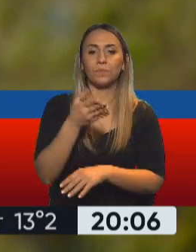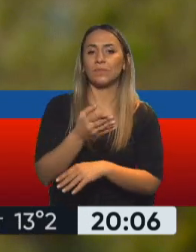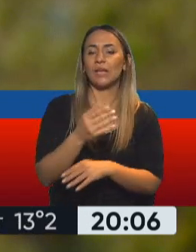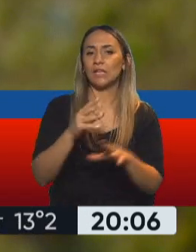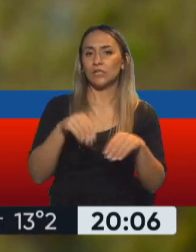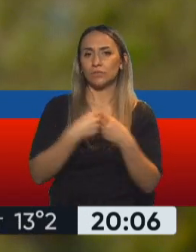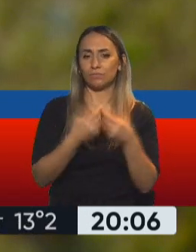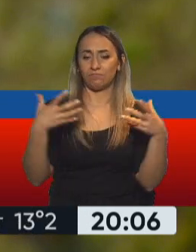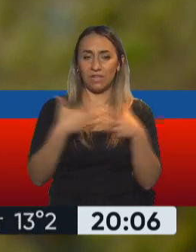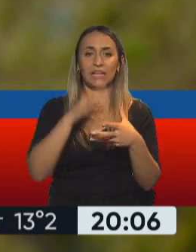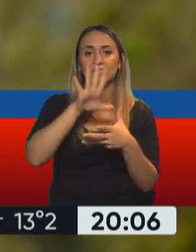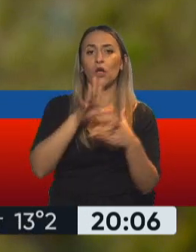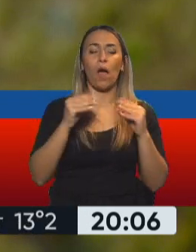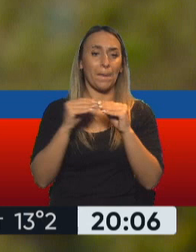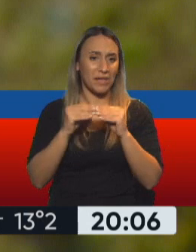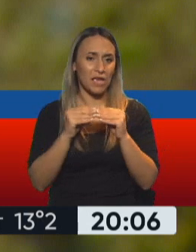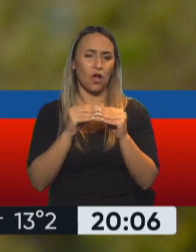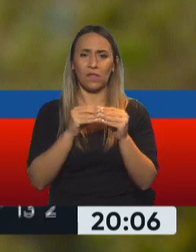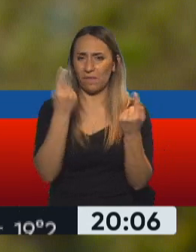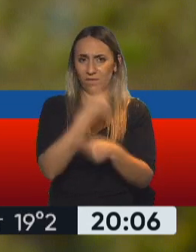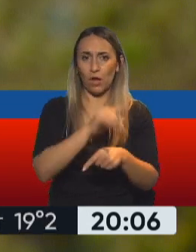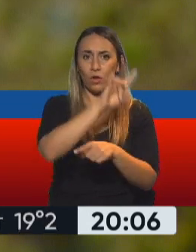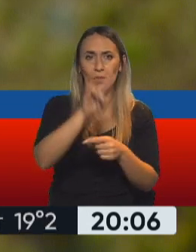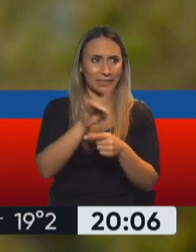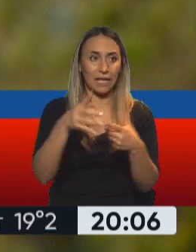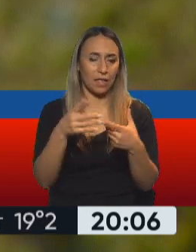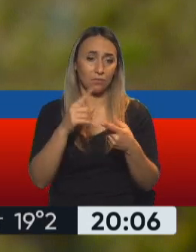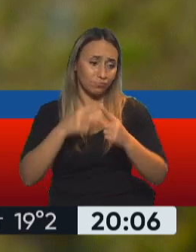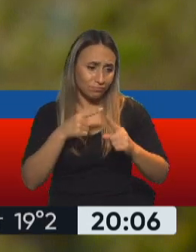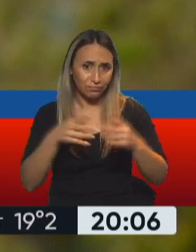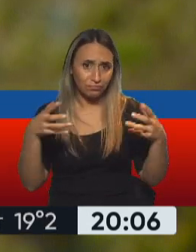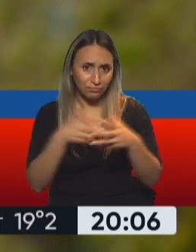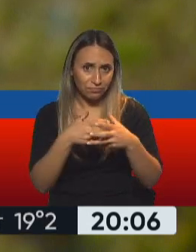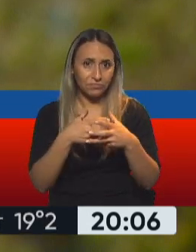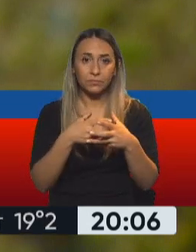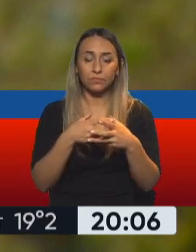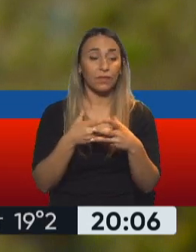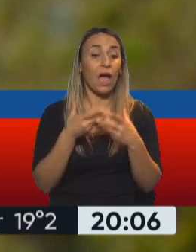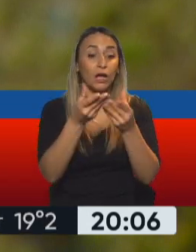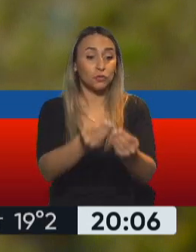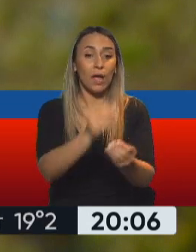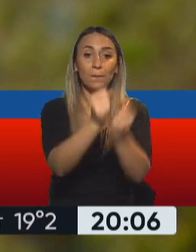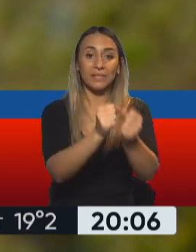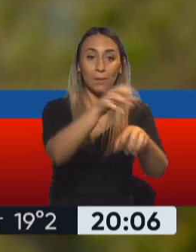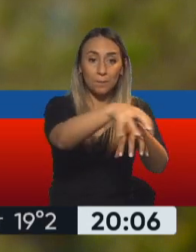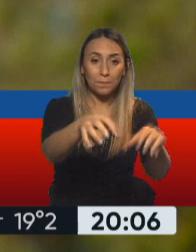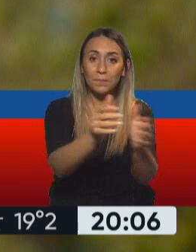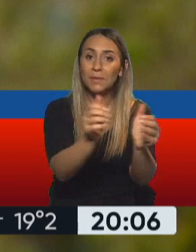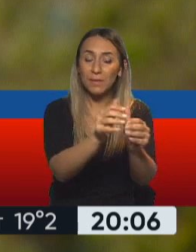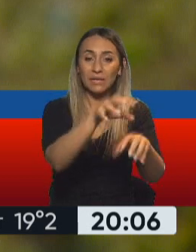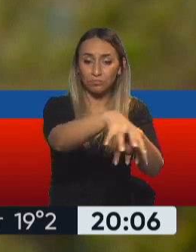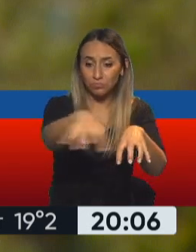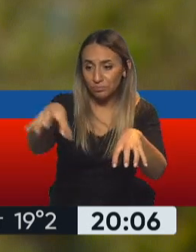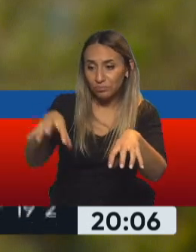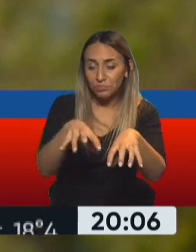amigos universitarios del LITVA, de la UBA, que básicamente lo que hace es ayuda a pymes, un emprendedor, un negocio familiar,